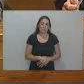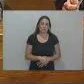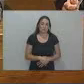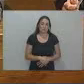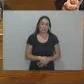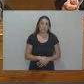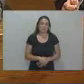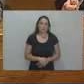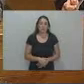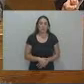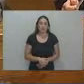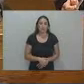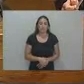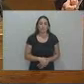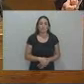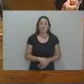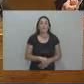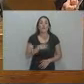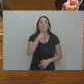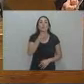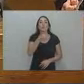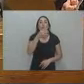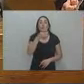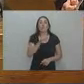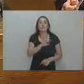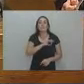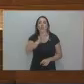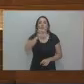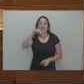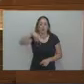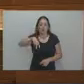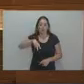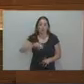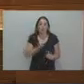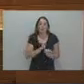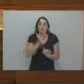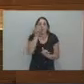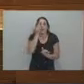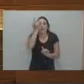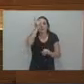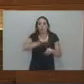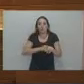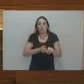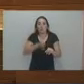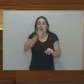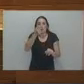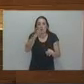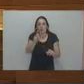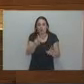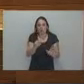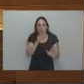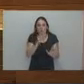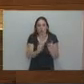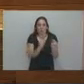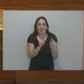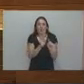establecido. Tiene la palabra el señor León. Bueno, esperemos que no sea necesario, no vamos a alargar tampoco el debate más de